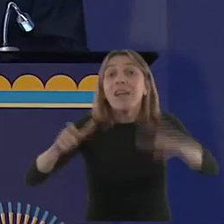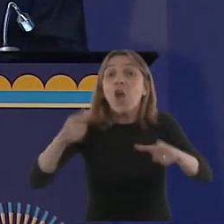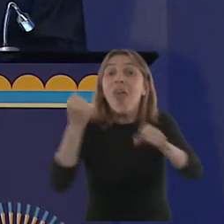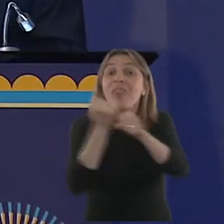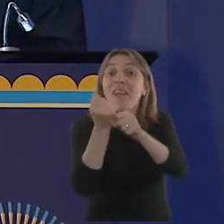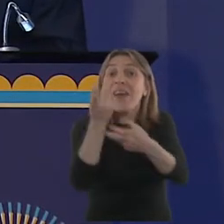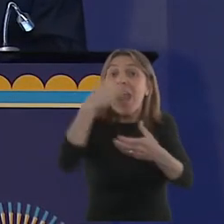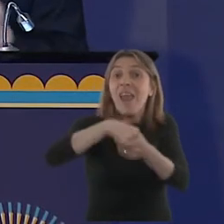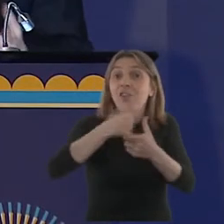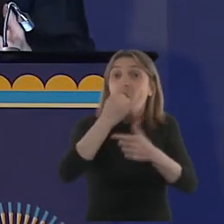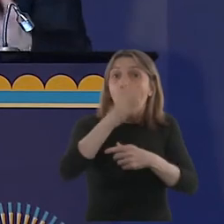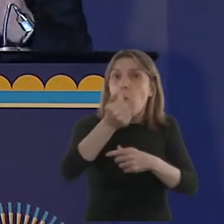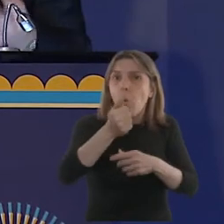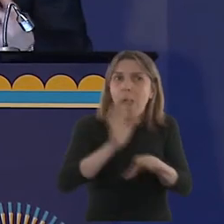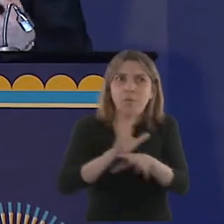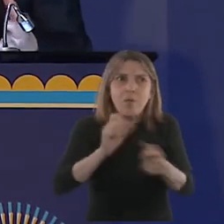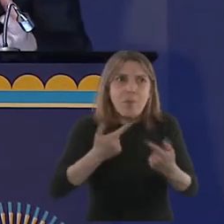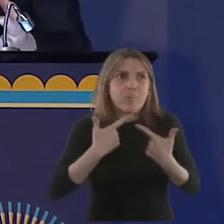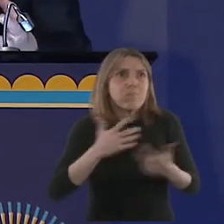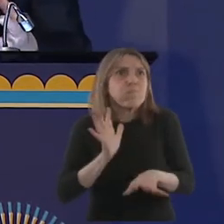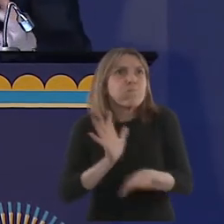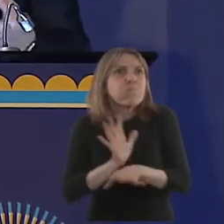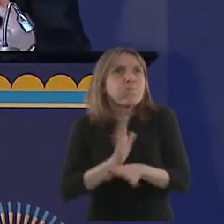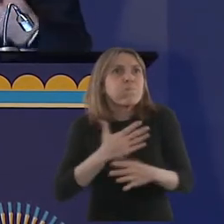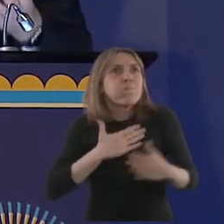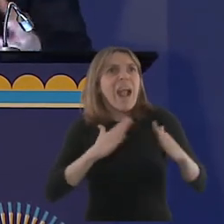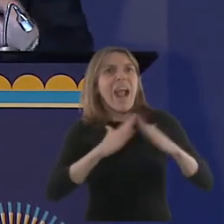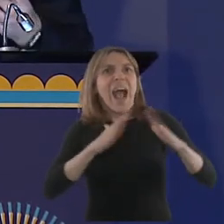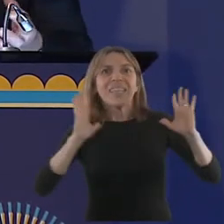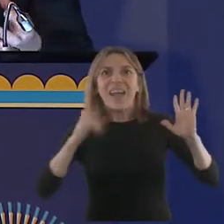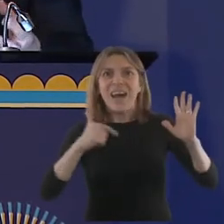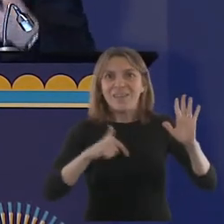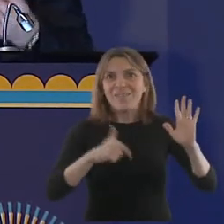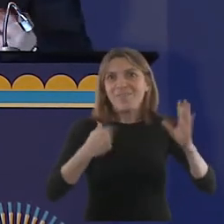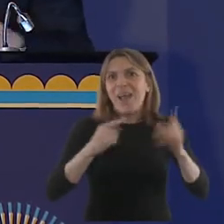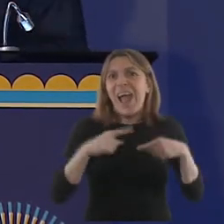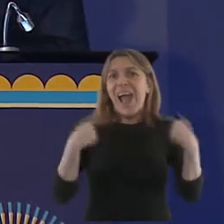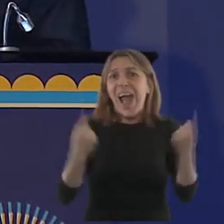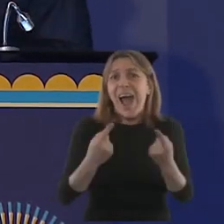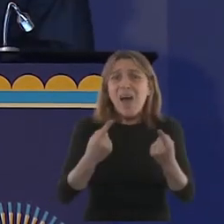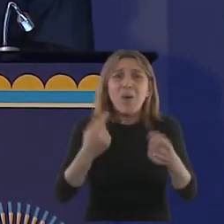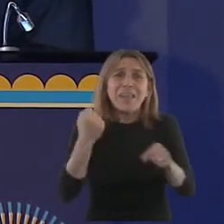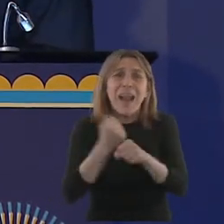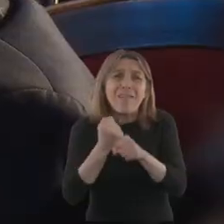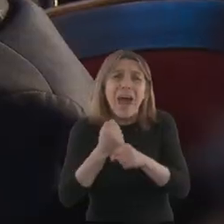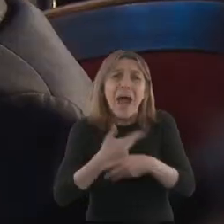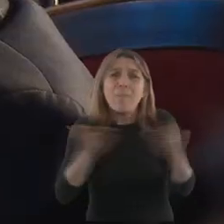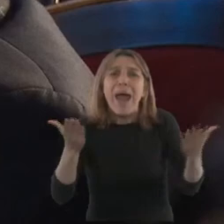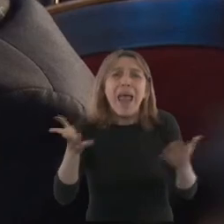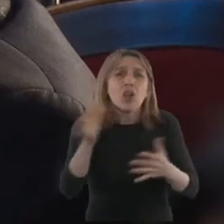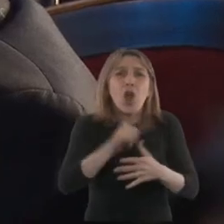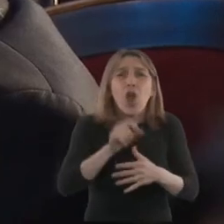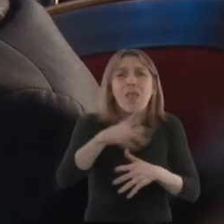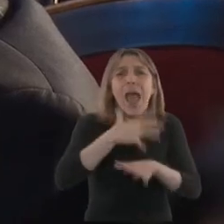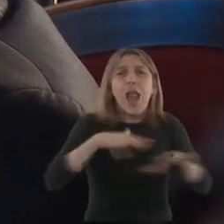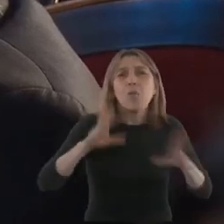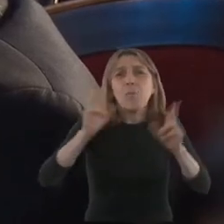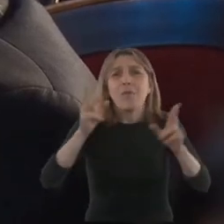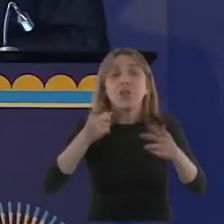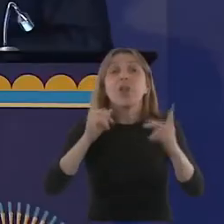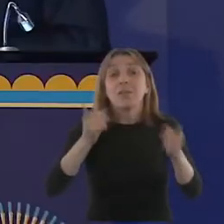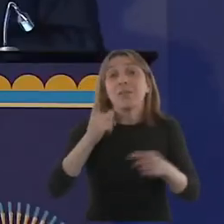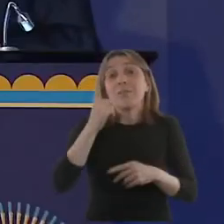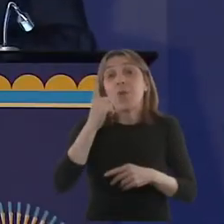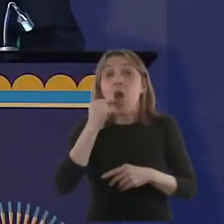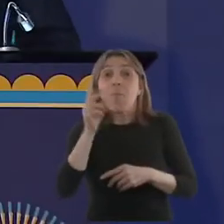como algo propio y permiten que estas aulas se abran todos los días. Todos ellos y todas ellas